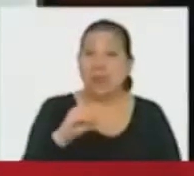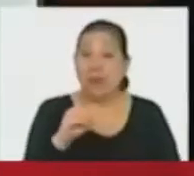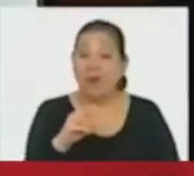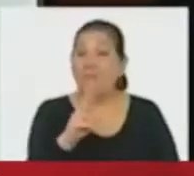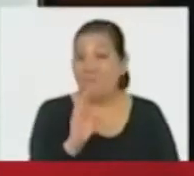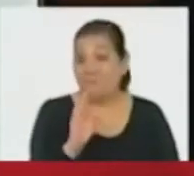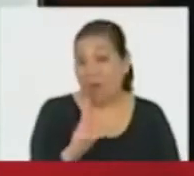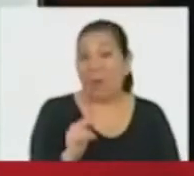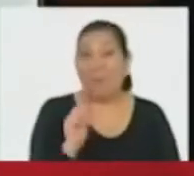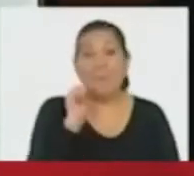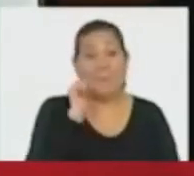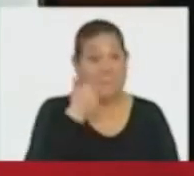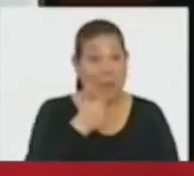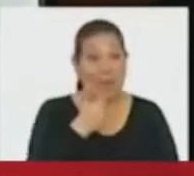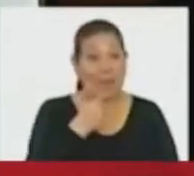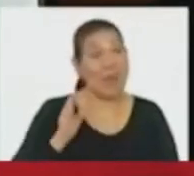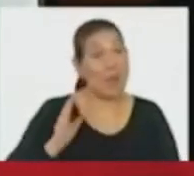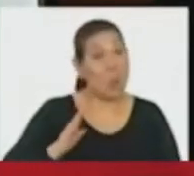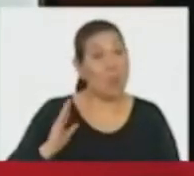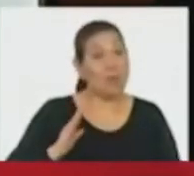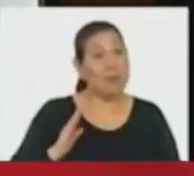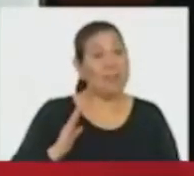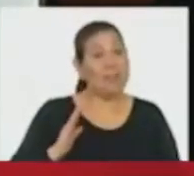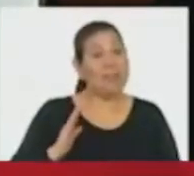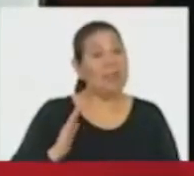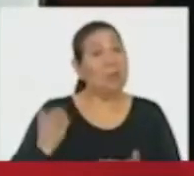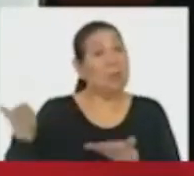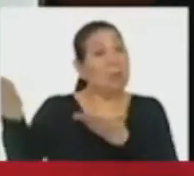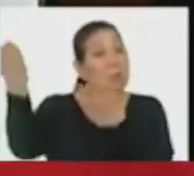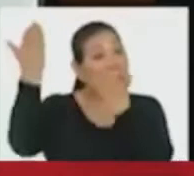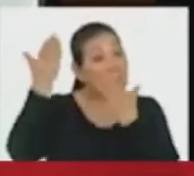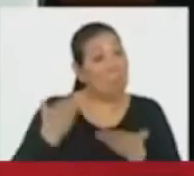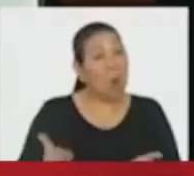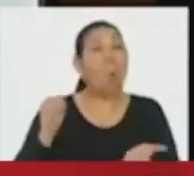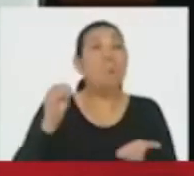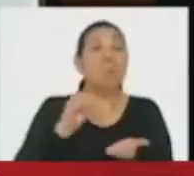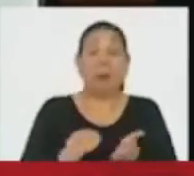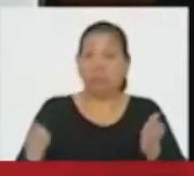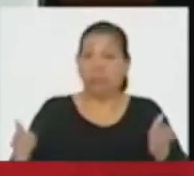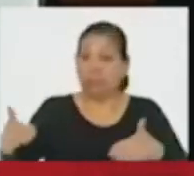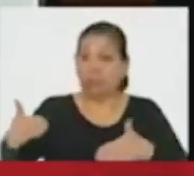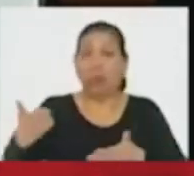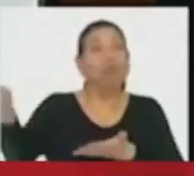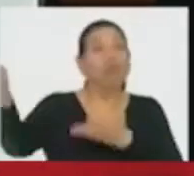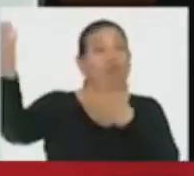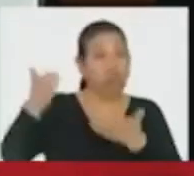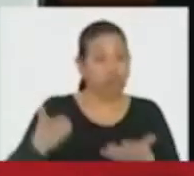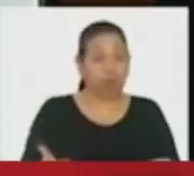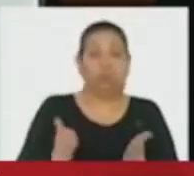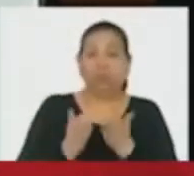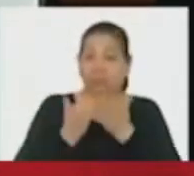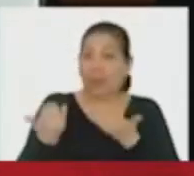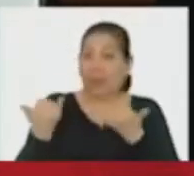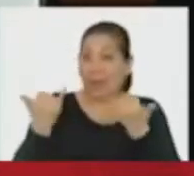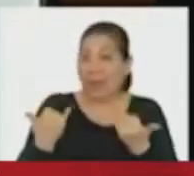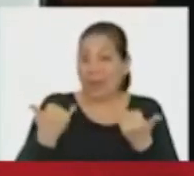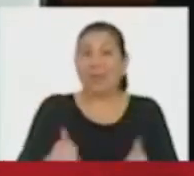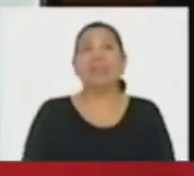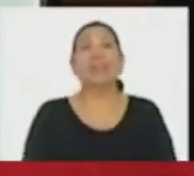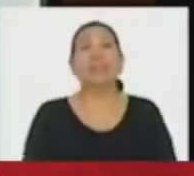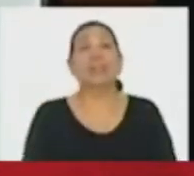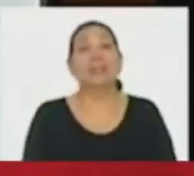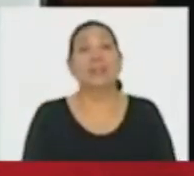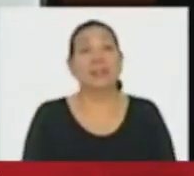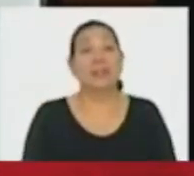el día de mañana jueves estamos recibiendo otro lote en este caso